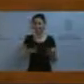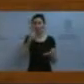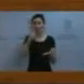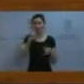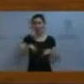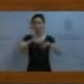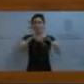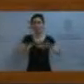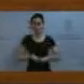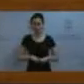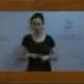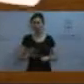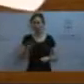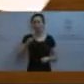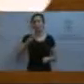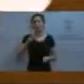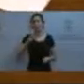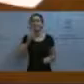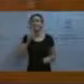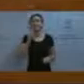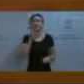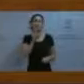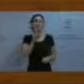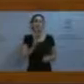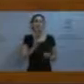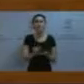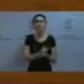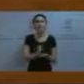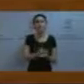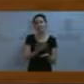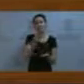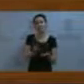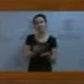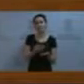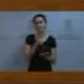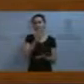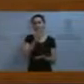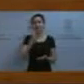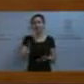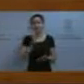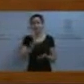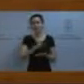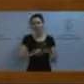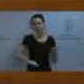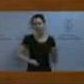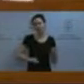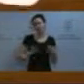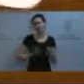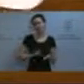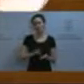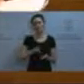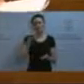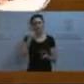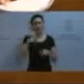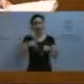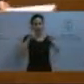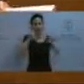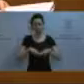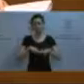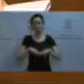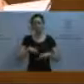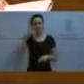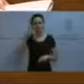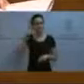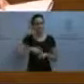dice que es mentira lo de Boves, 22 millones, página 31, digo para que se lo lea, de la auditoría, y dice que para